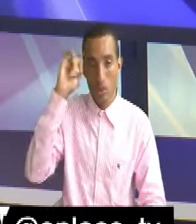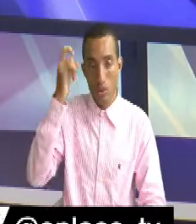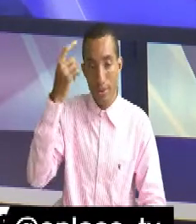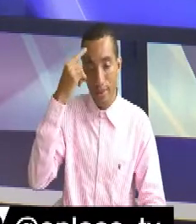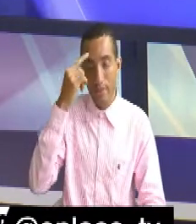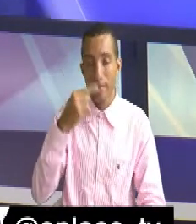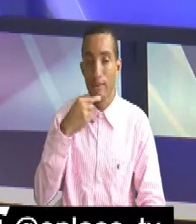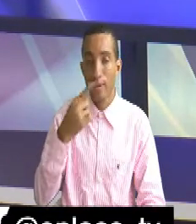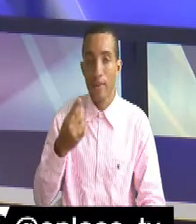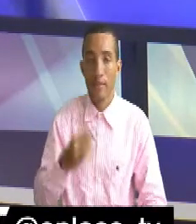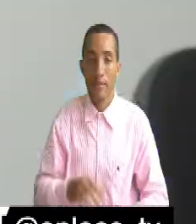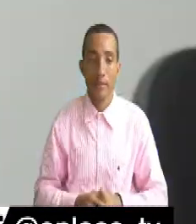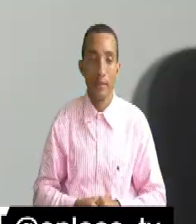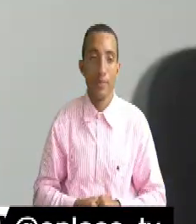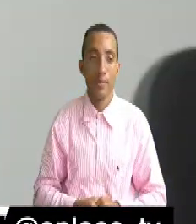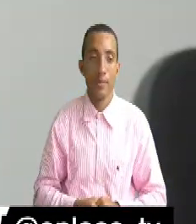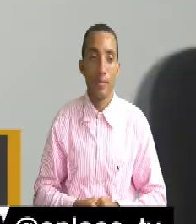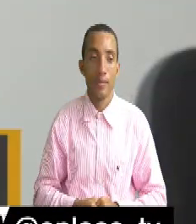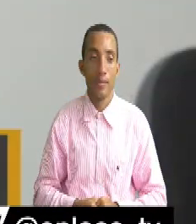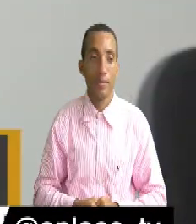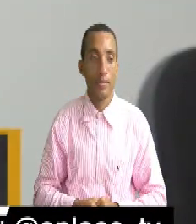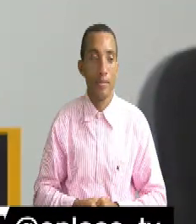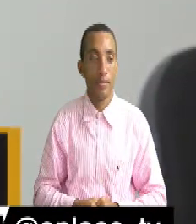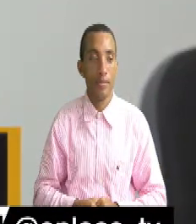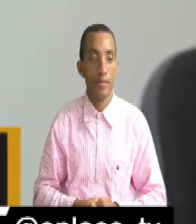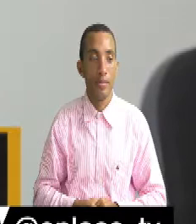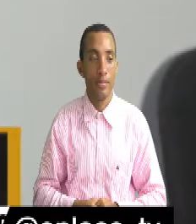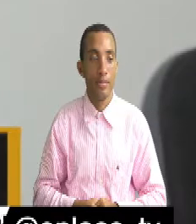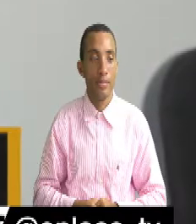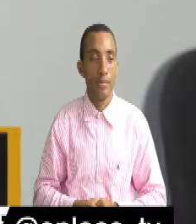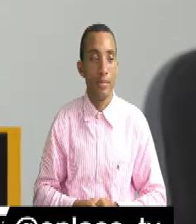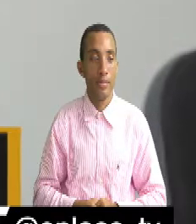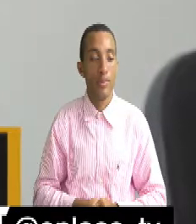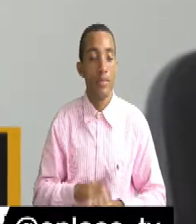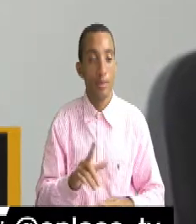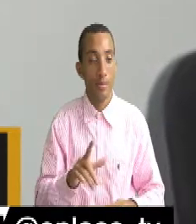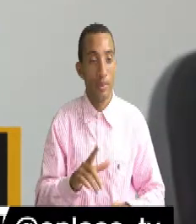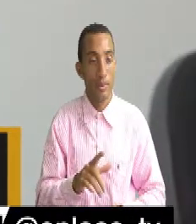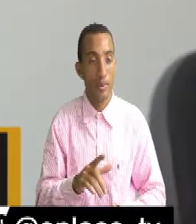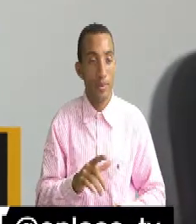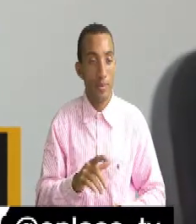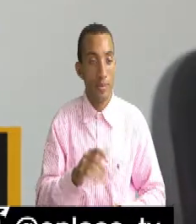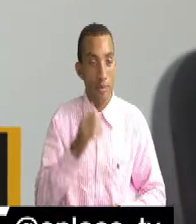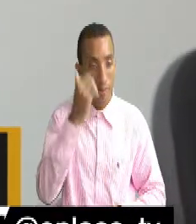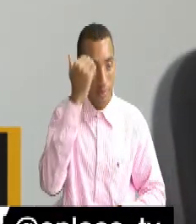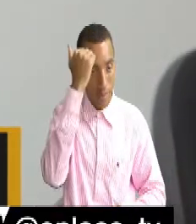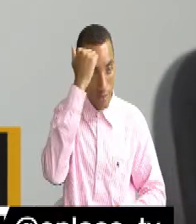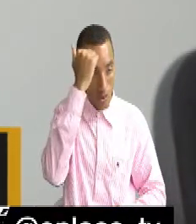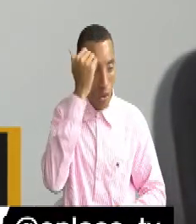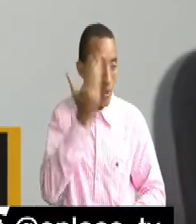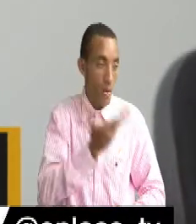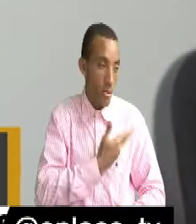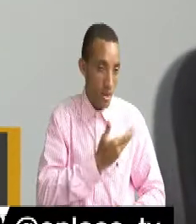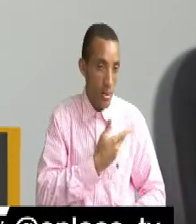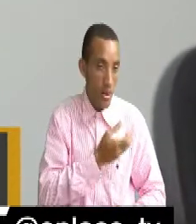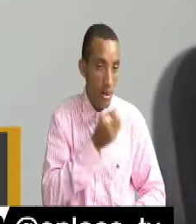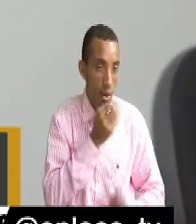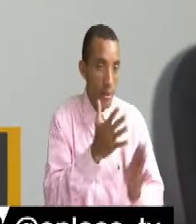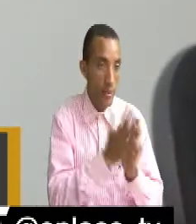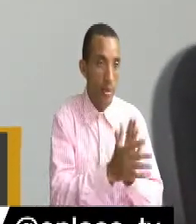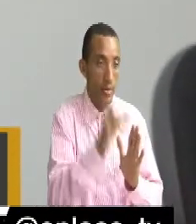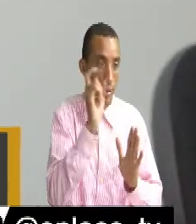esto dijo al respecto. Lo que considero es que el padre de familia, la madre de familia que coloca la queja,